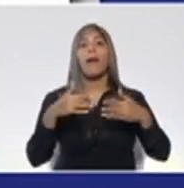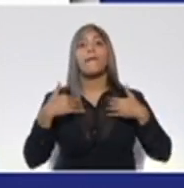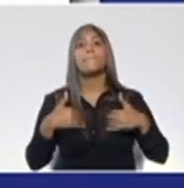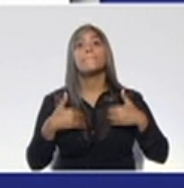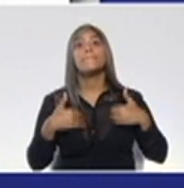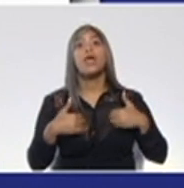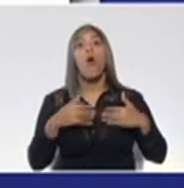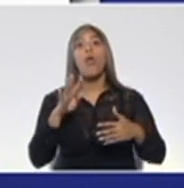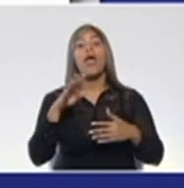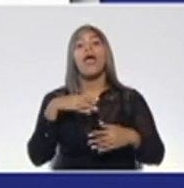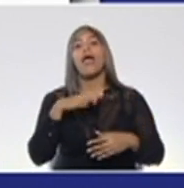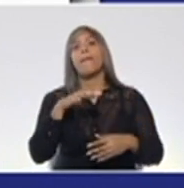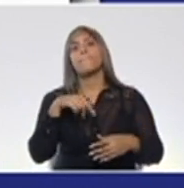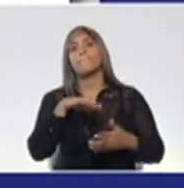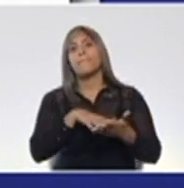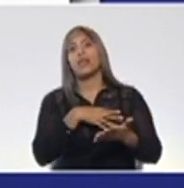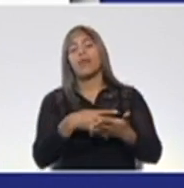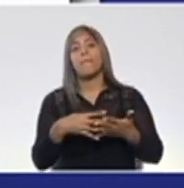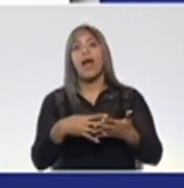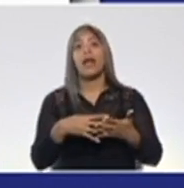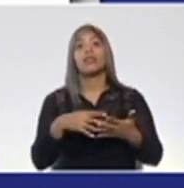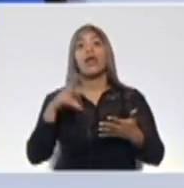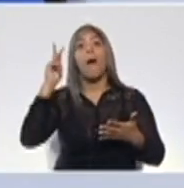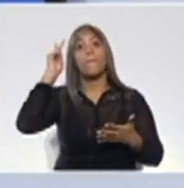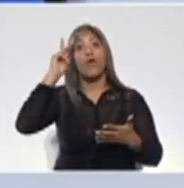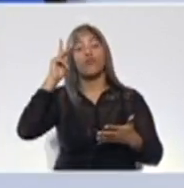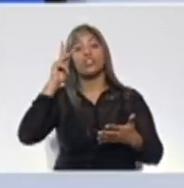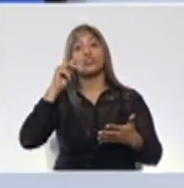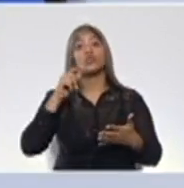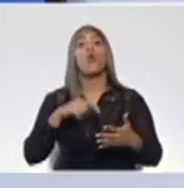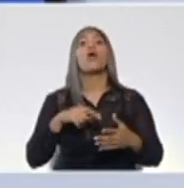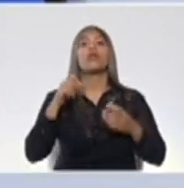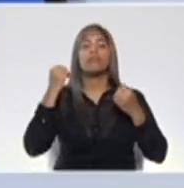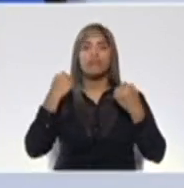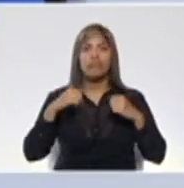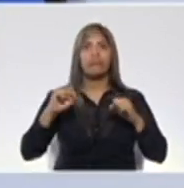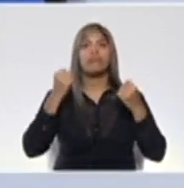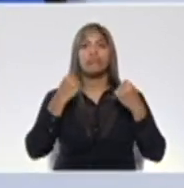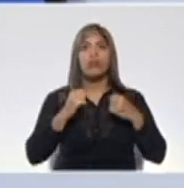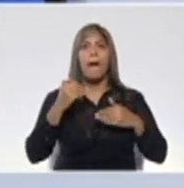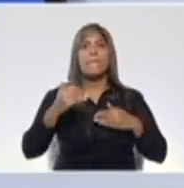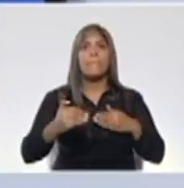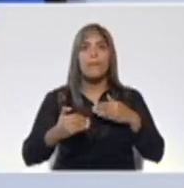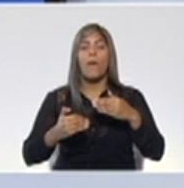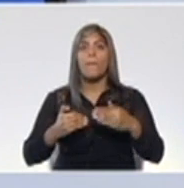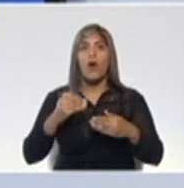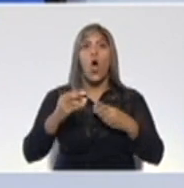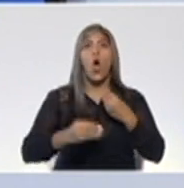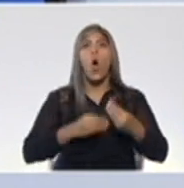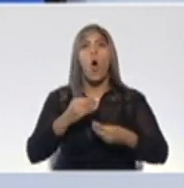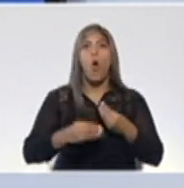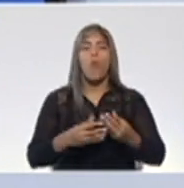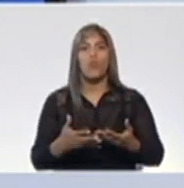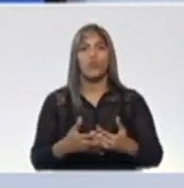de matemática, donde el profesor del área de formación le va a explicar el paso a paso de cada uno de estos procesos. Esto es